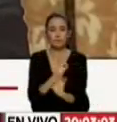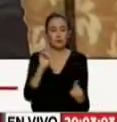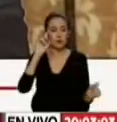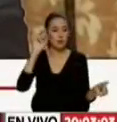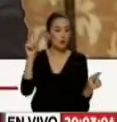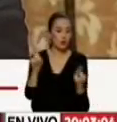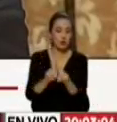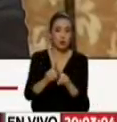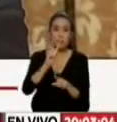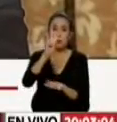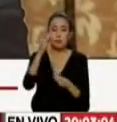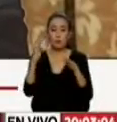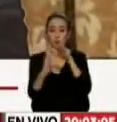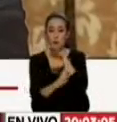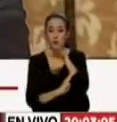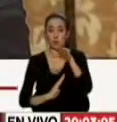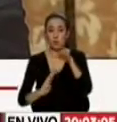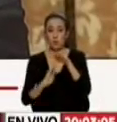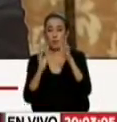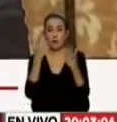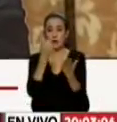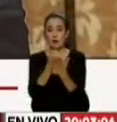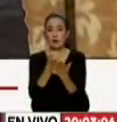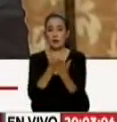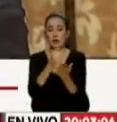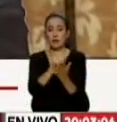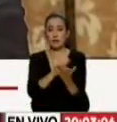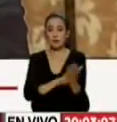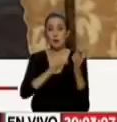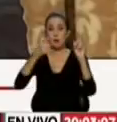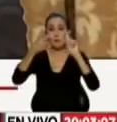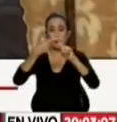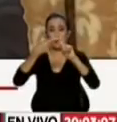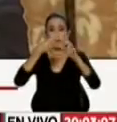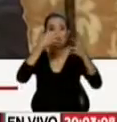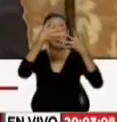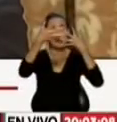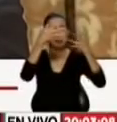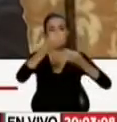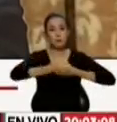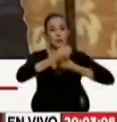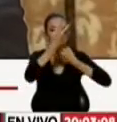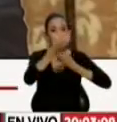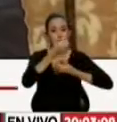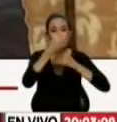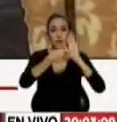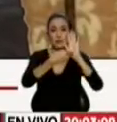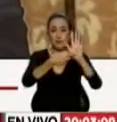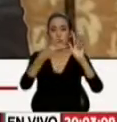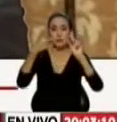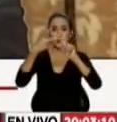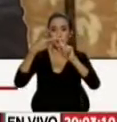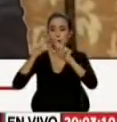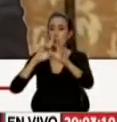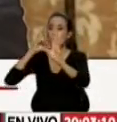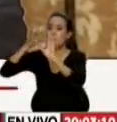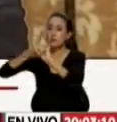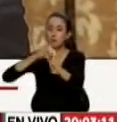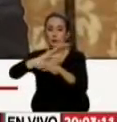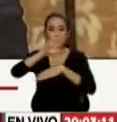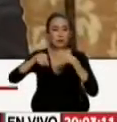4 pilares en los que se sustenta este modelo. Transparencia en el acceso a la información, participación de todos los